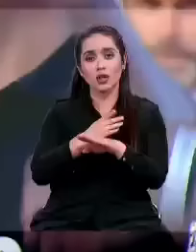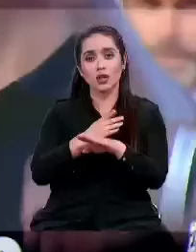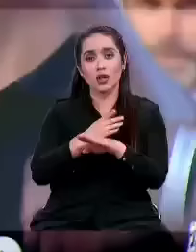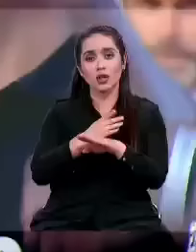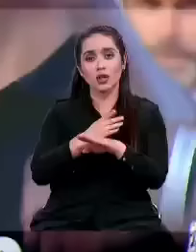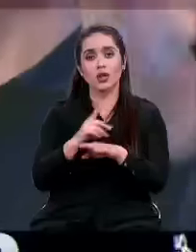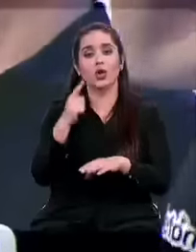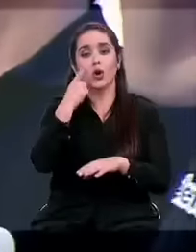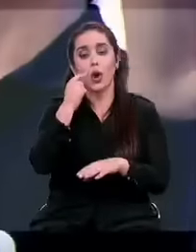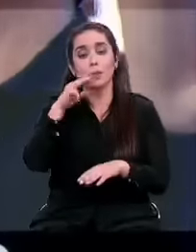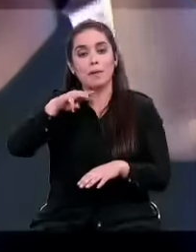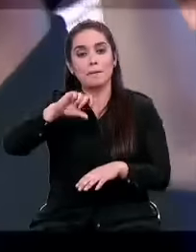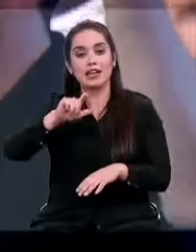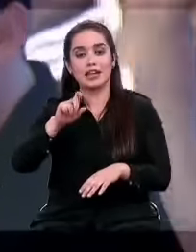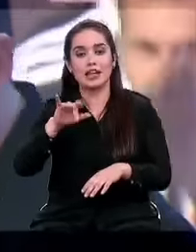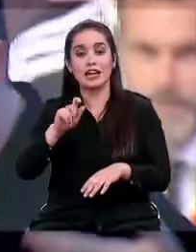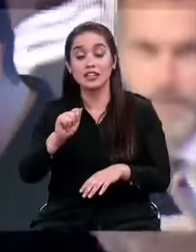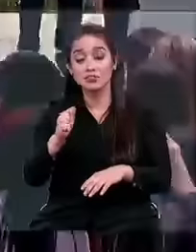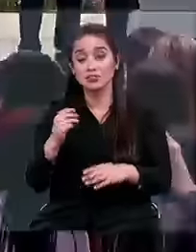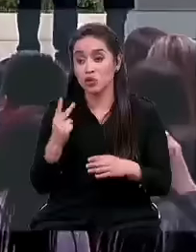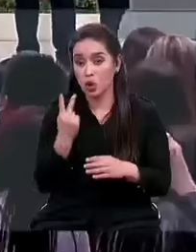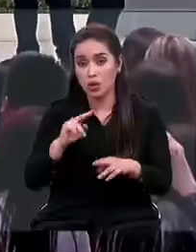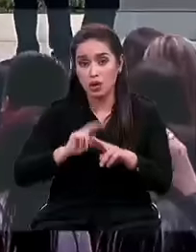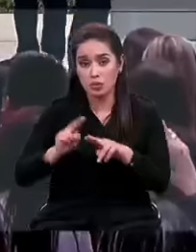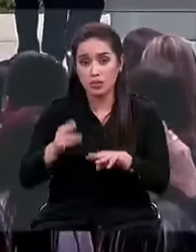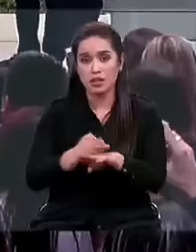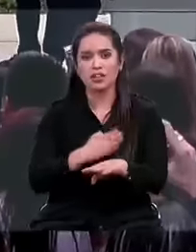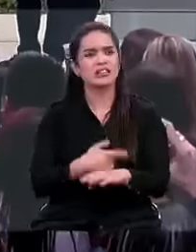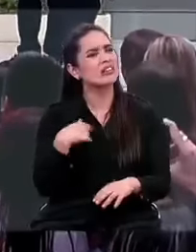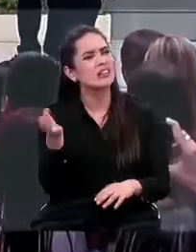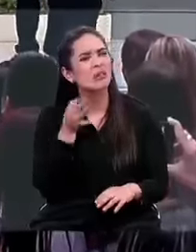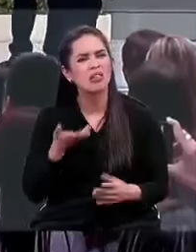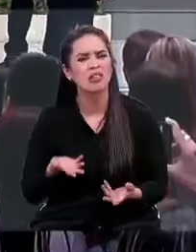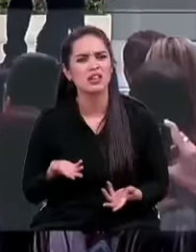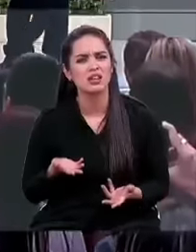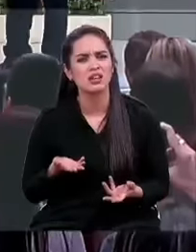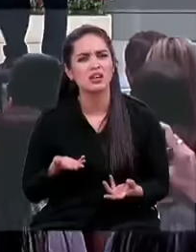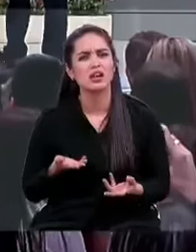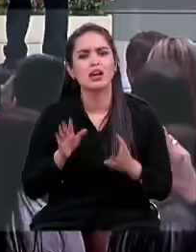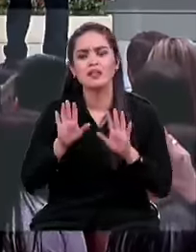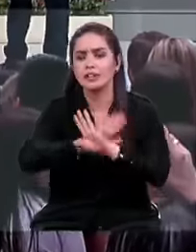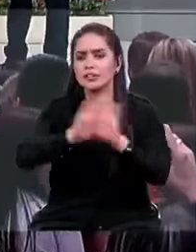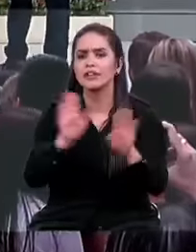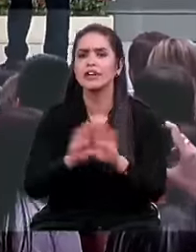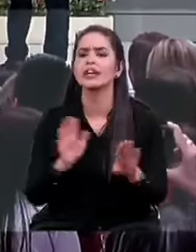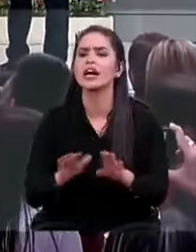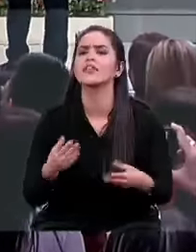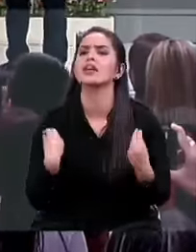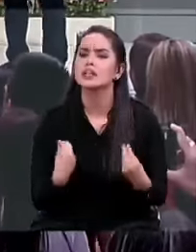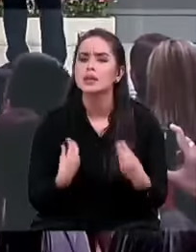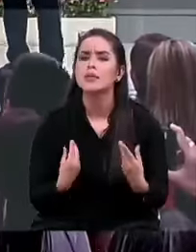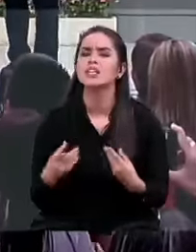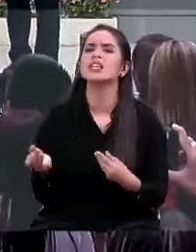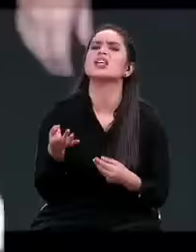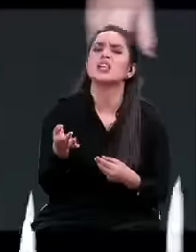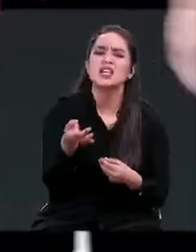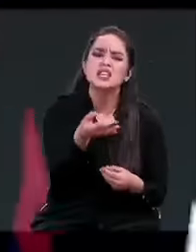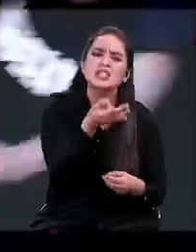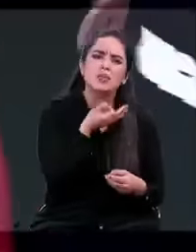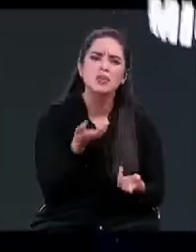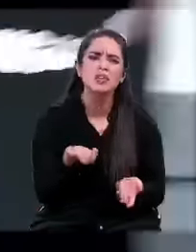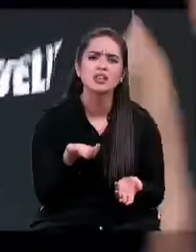Listo, por favor. ¿Qué dijo? ¿Qué dijo? Aguanta aquí. ¿Qué dijiste? ¿Qué